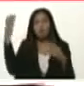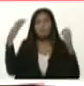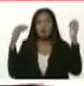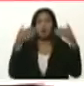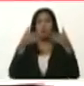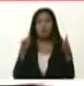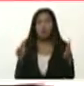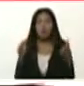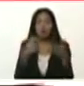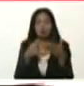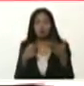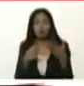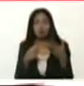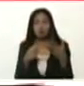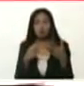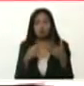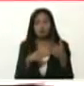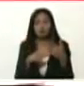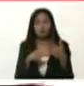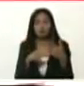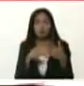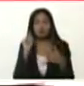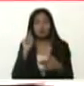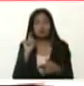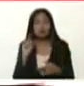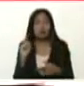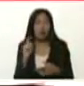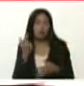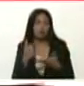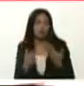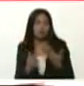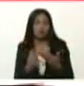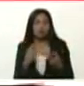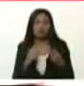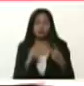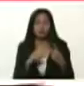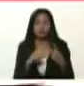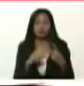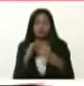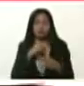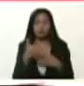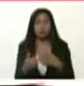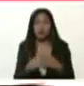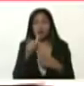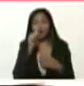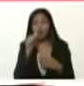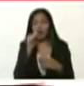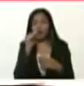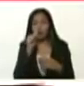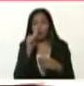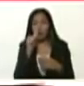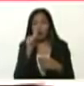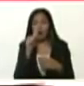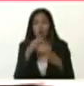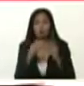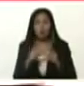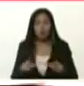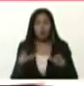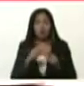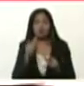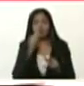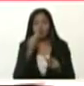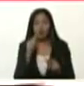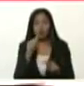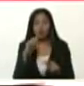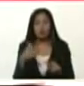público, material de alta rotación necesario. Segundo lugar, el plan agua, todo el sector de agua